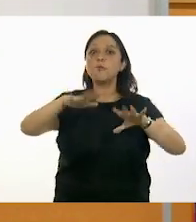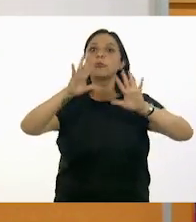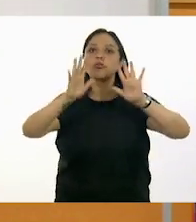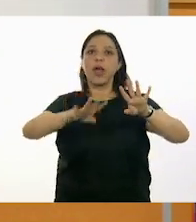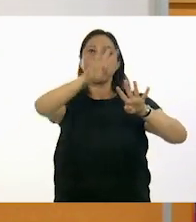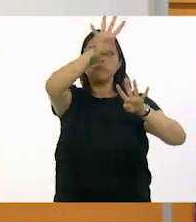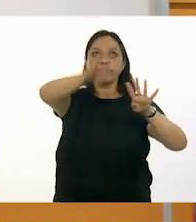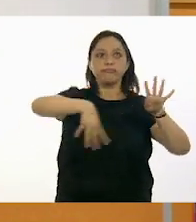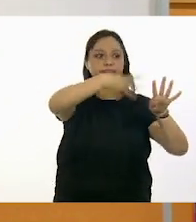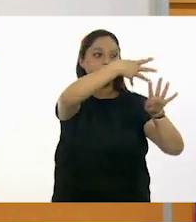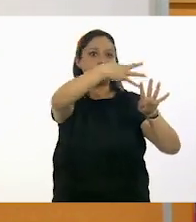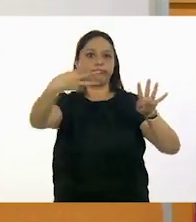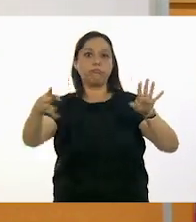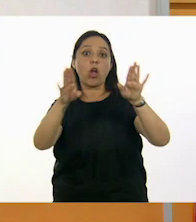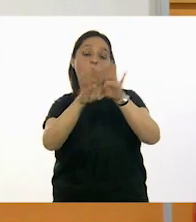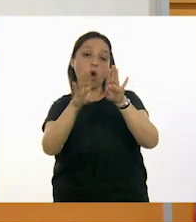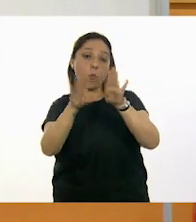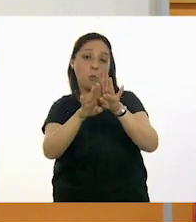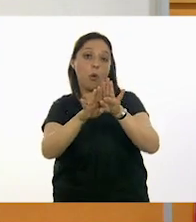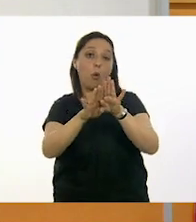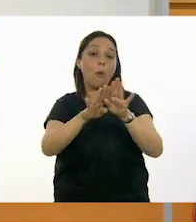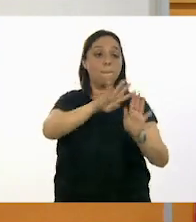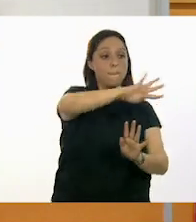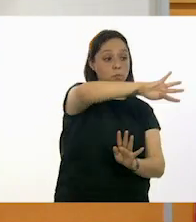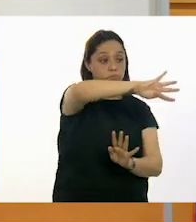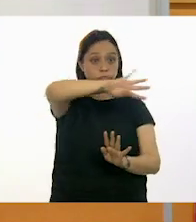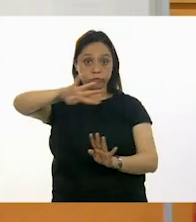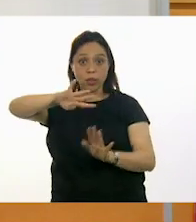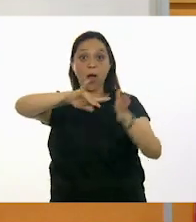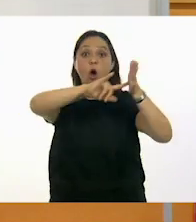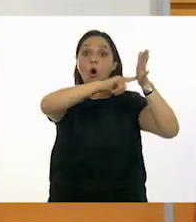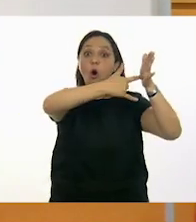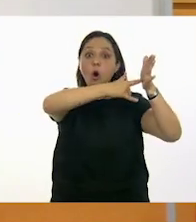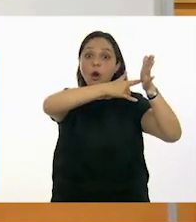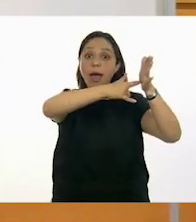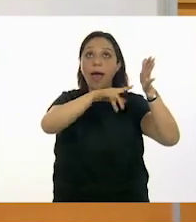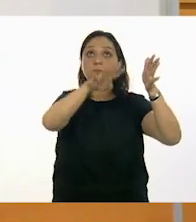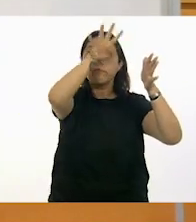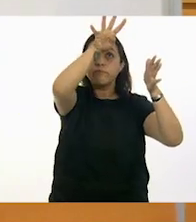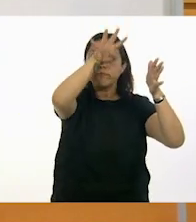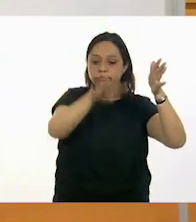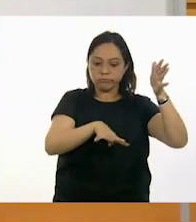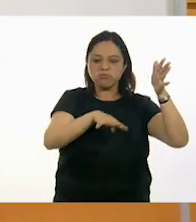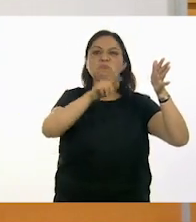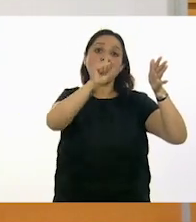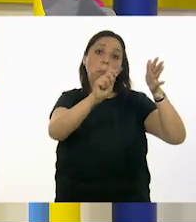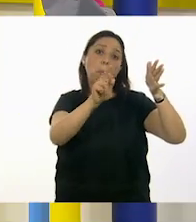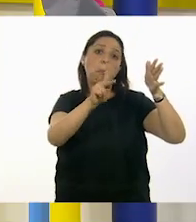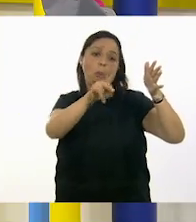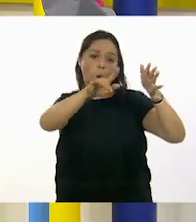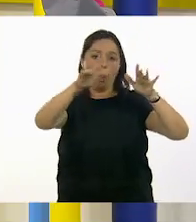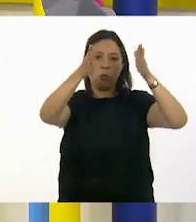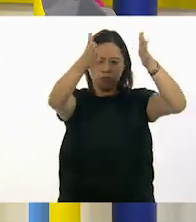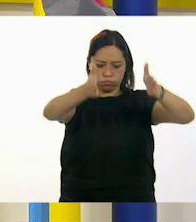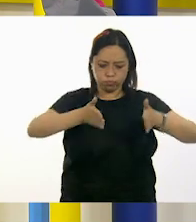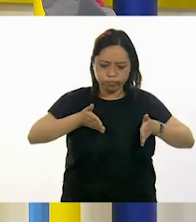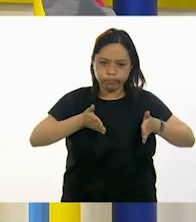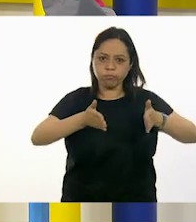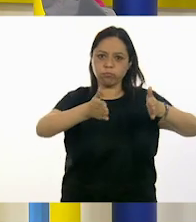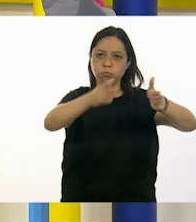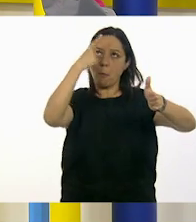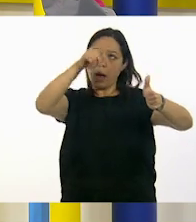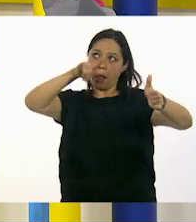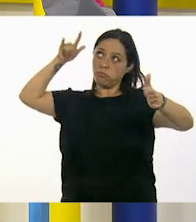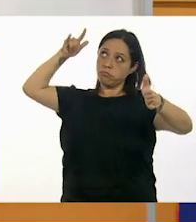filas pueden ser las horas y nuestras columnas, la parte de arriba, pueden ser las pistas. Perfecto.